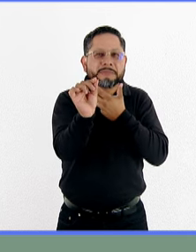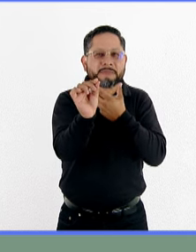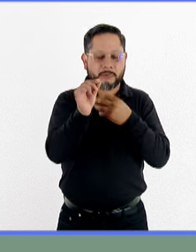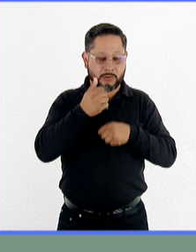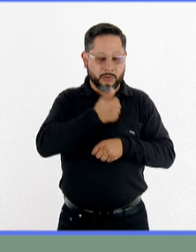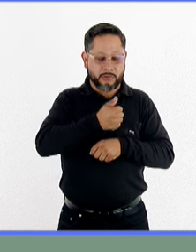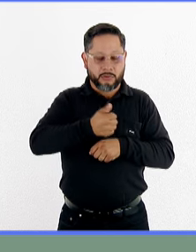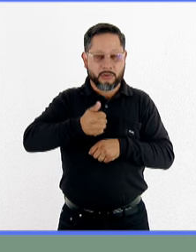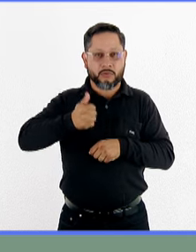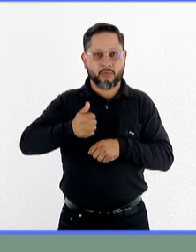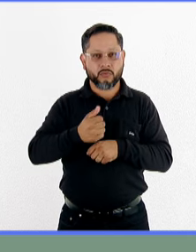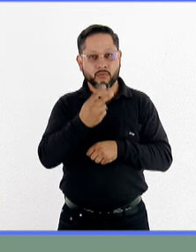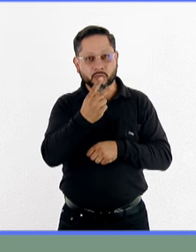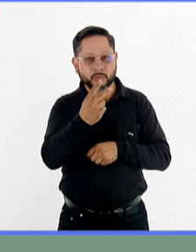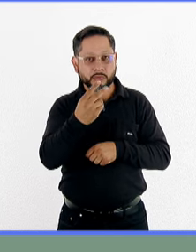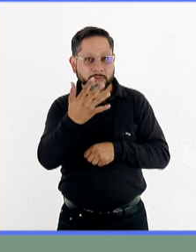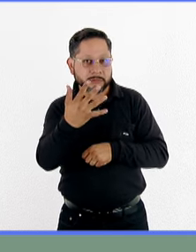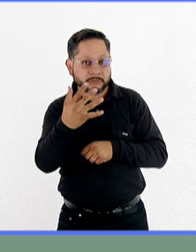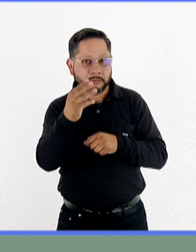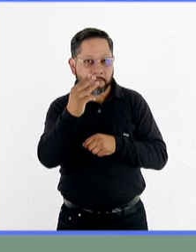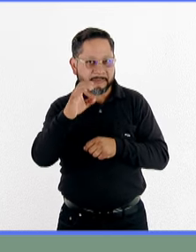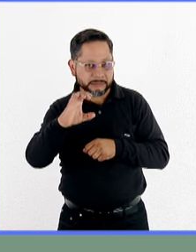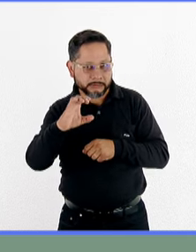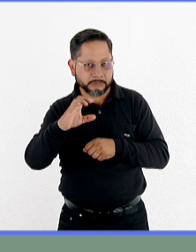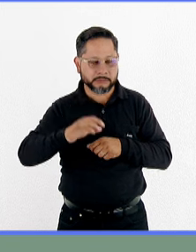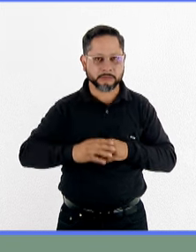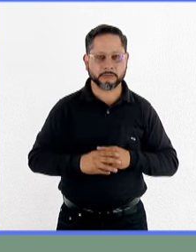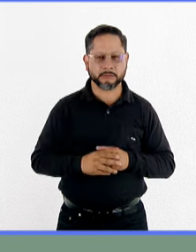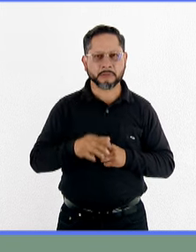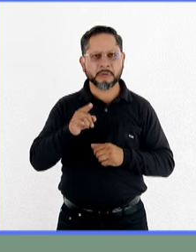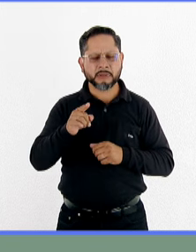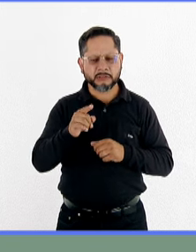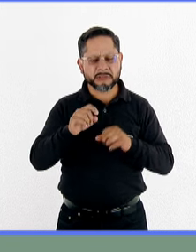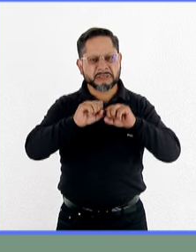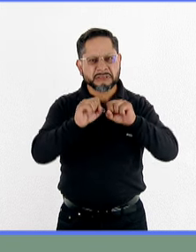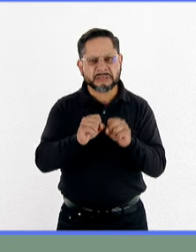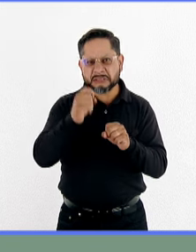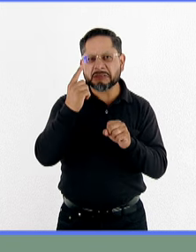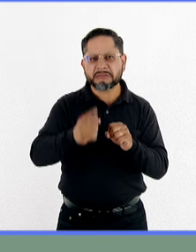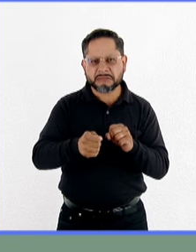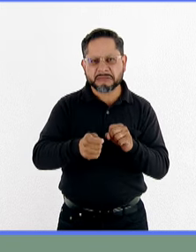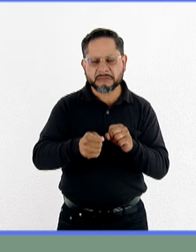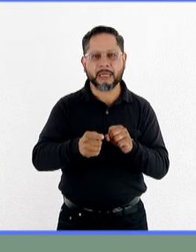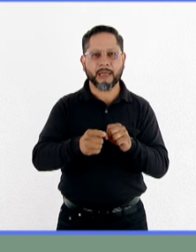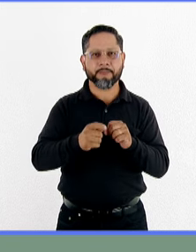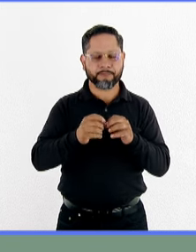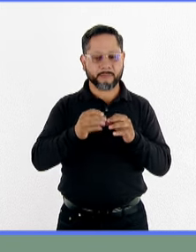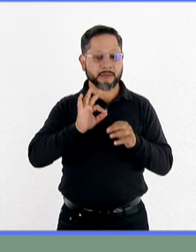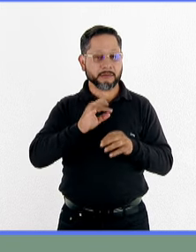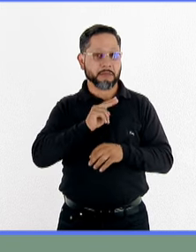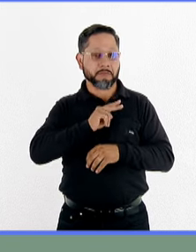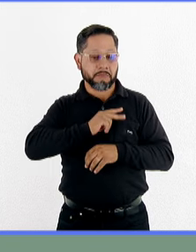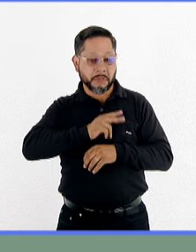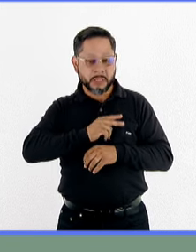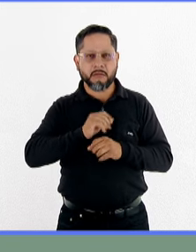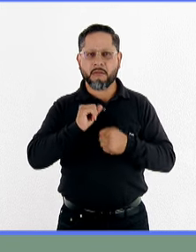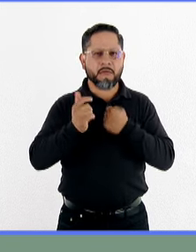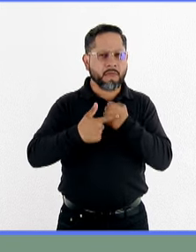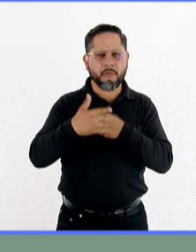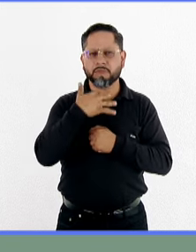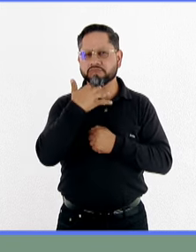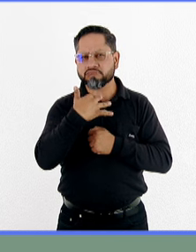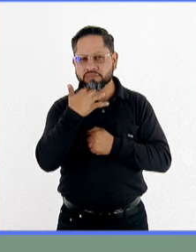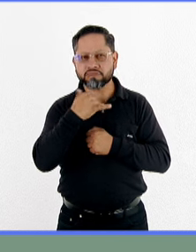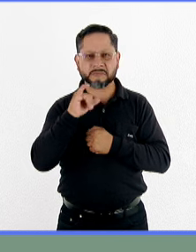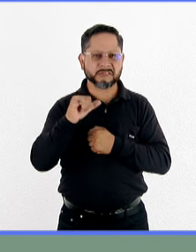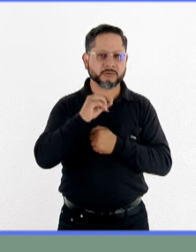cada uno mide de 2 a 5 micras de longitud. Este sistema atrapa virus y bacterias que afectan el organismo y también partículas tóxicas